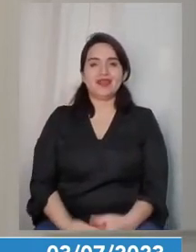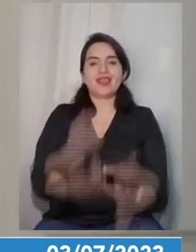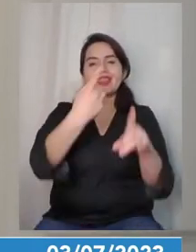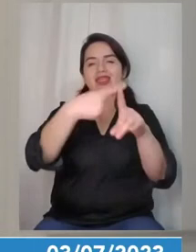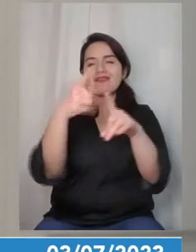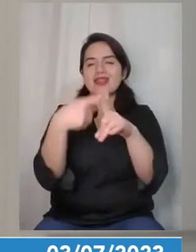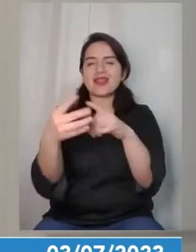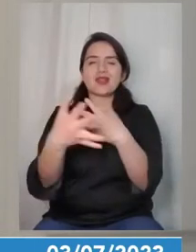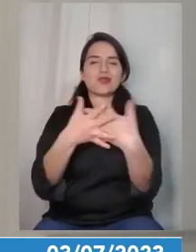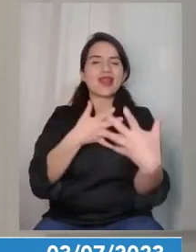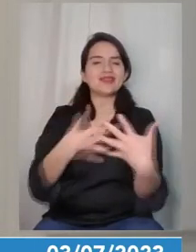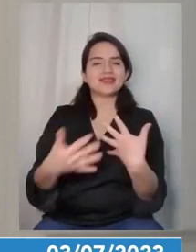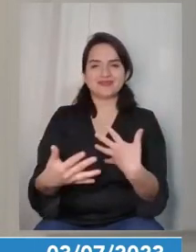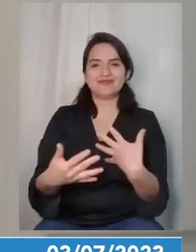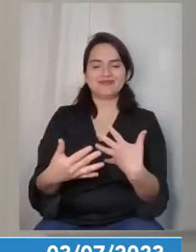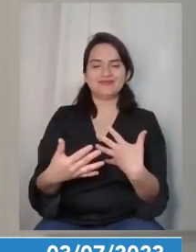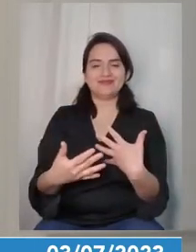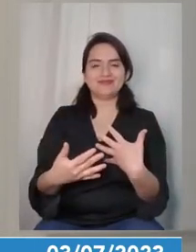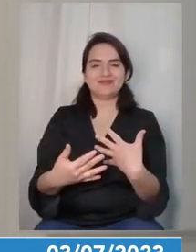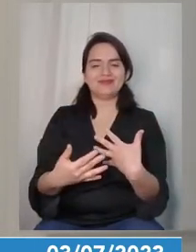naturaleza. Entonces,